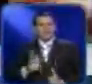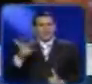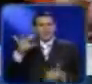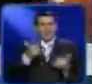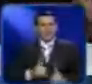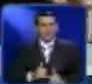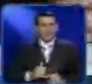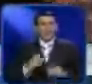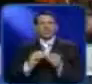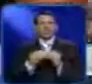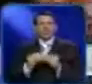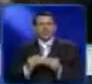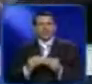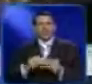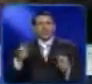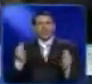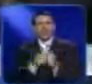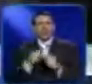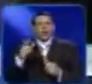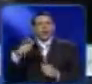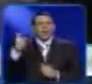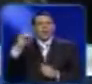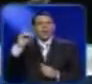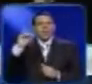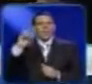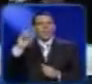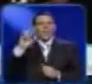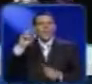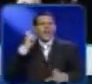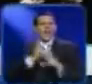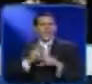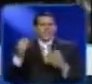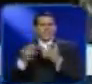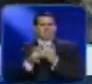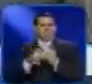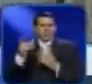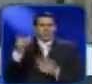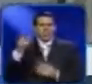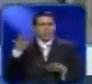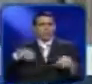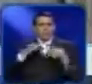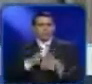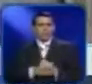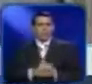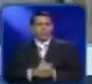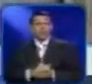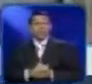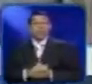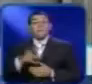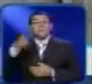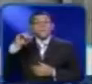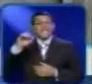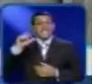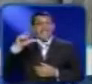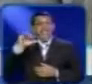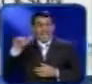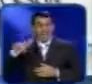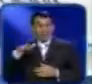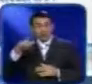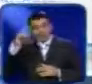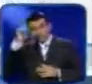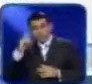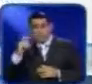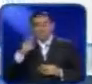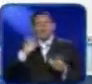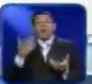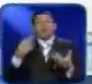Esto luego de solucionar sus diferencias con Debbie Rowe, ex esposa del músico. Cabe resaltar que Michael Jackson había dejado por escrito